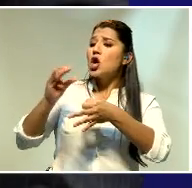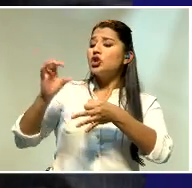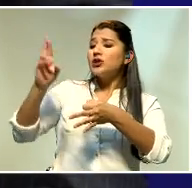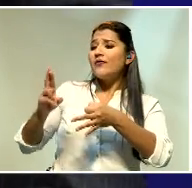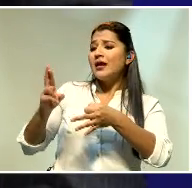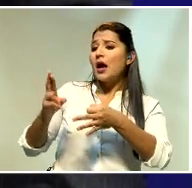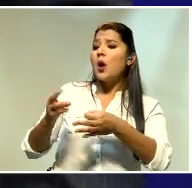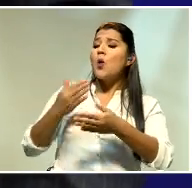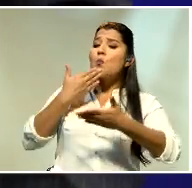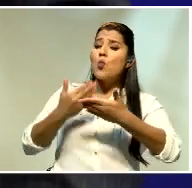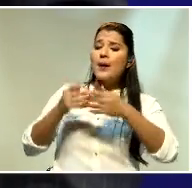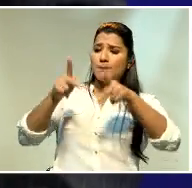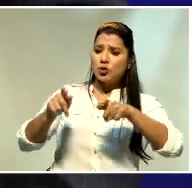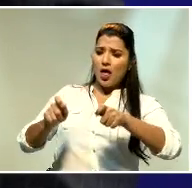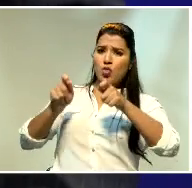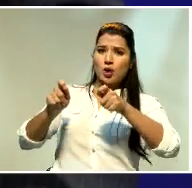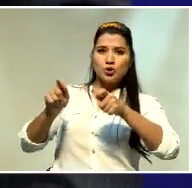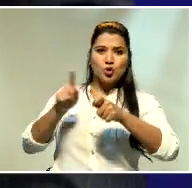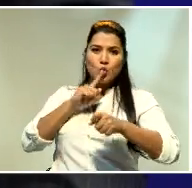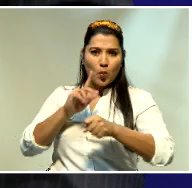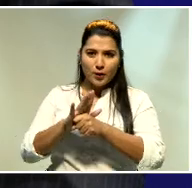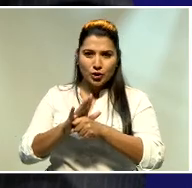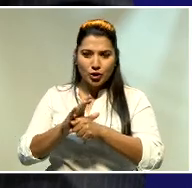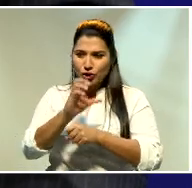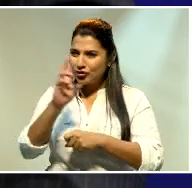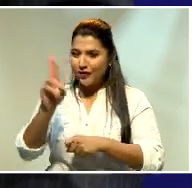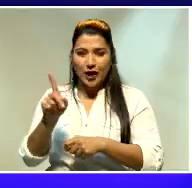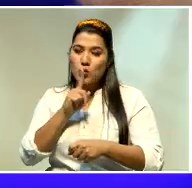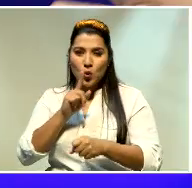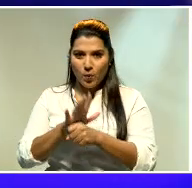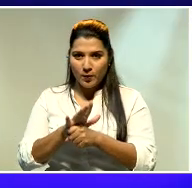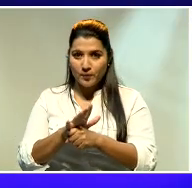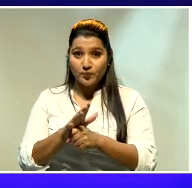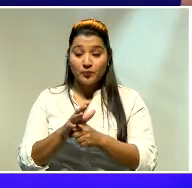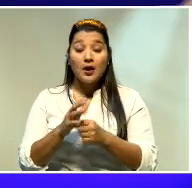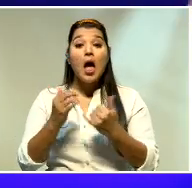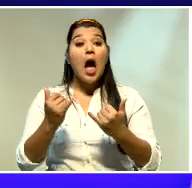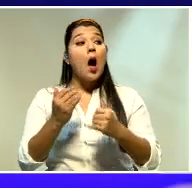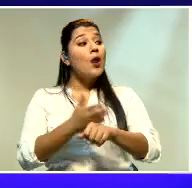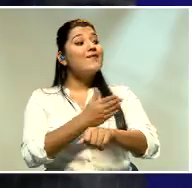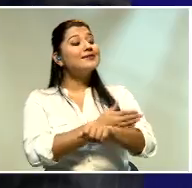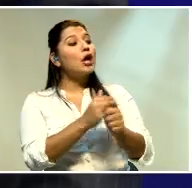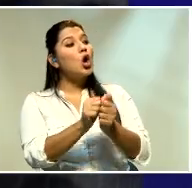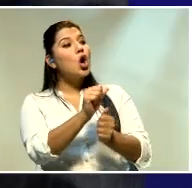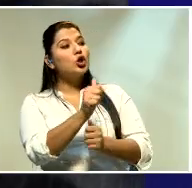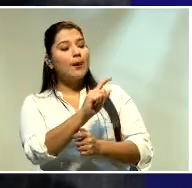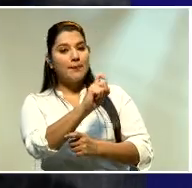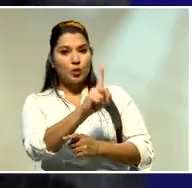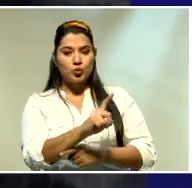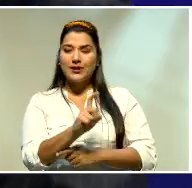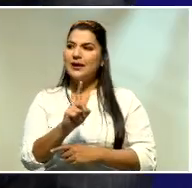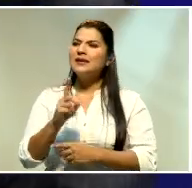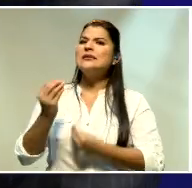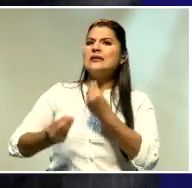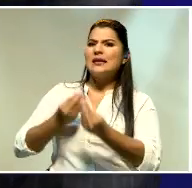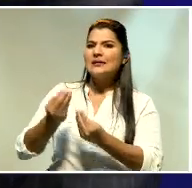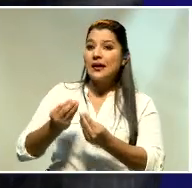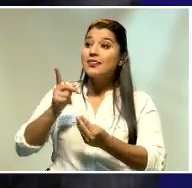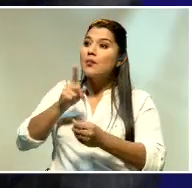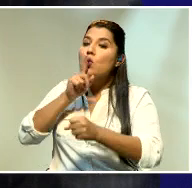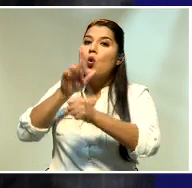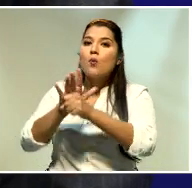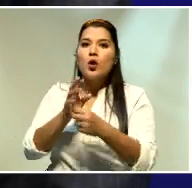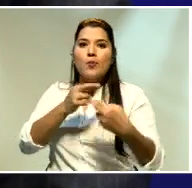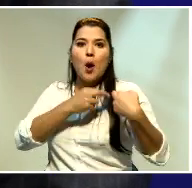hicimos la tarea. Vamos. No, el país no hizo la tarea en eso. Vamos a avanzar con otra Lo pregunta. único que quiero decir es, lo que hay que hacer es hacer la tarea para